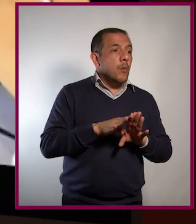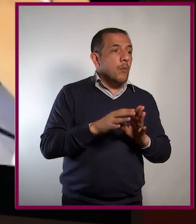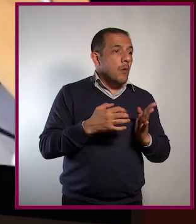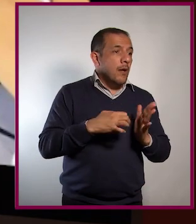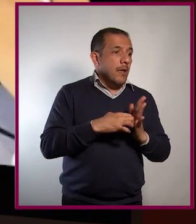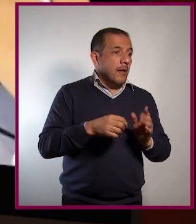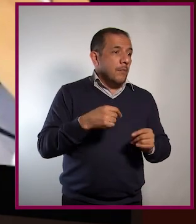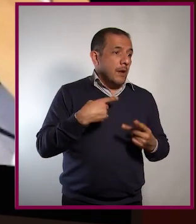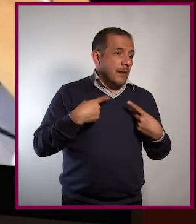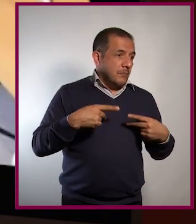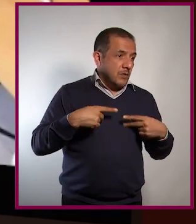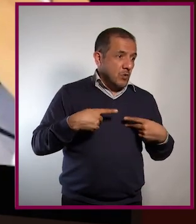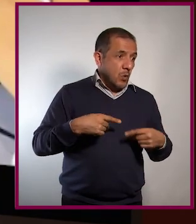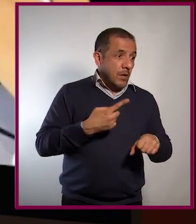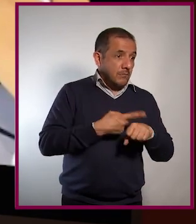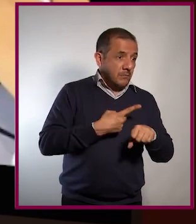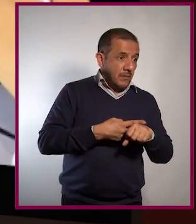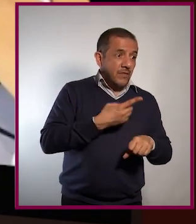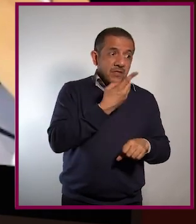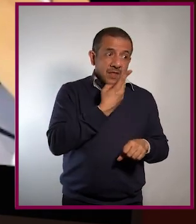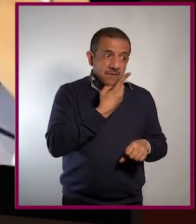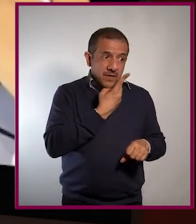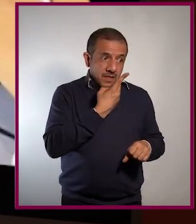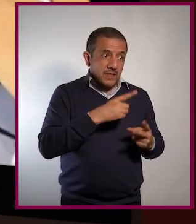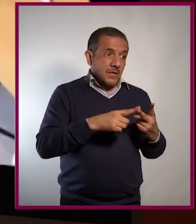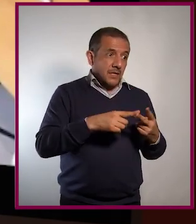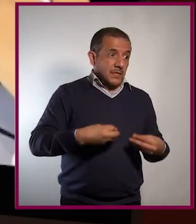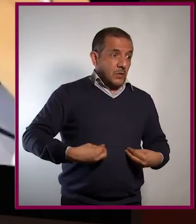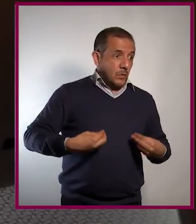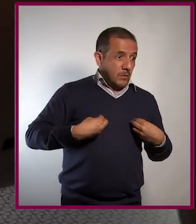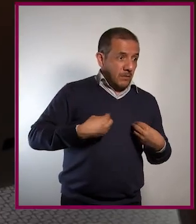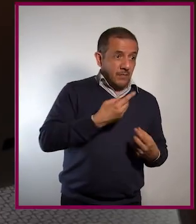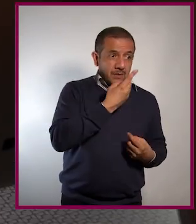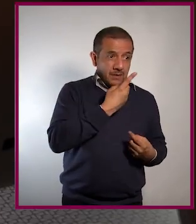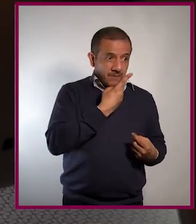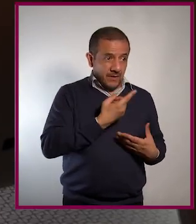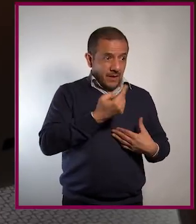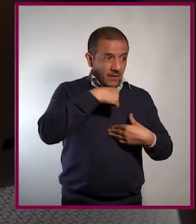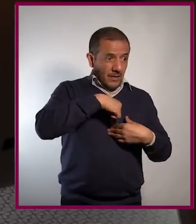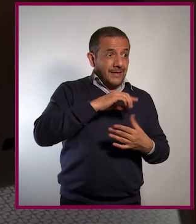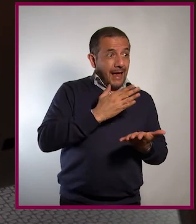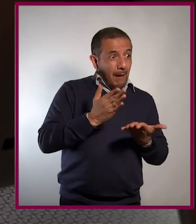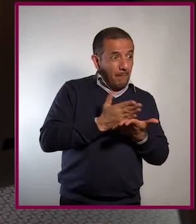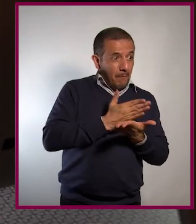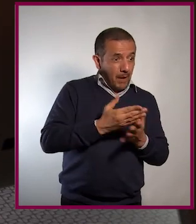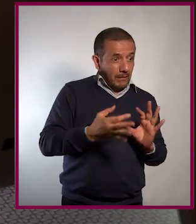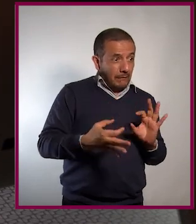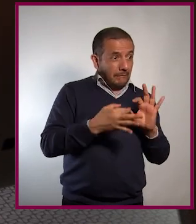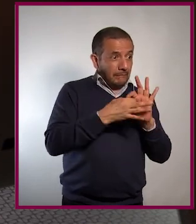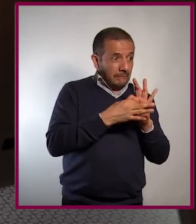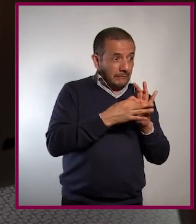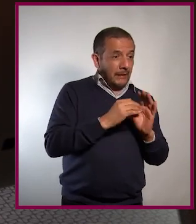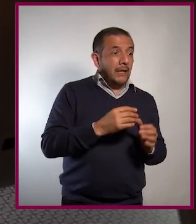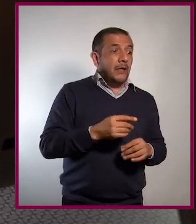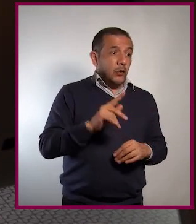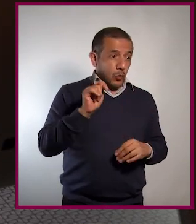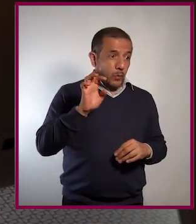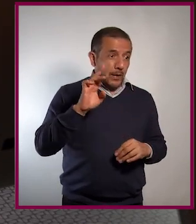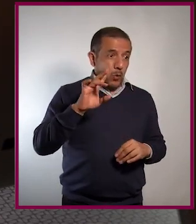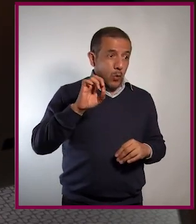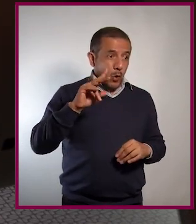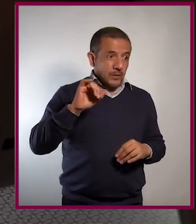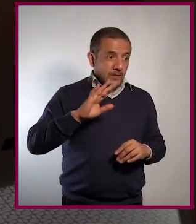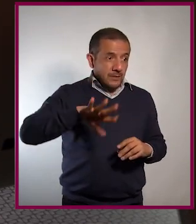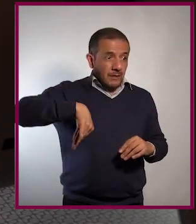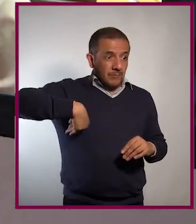comorbilidad, o sea, que tengas diabetes, que vivas con diabetes y además tengas tuberculosis latente. Esos